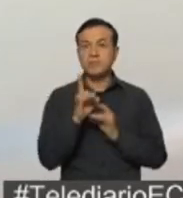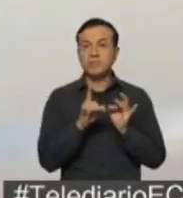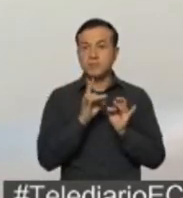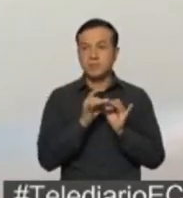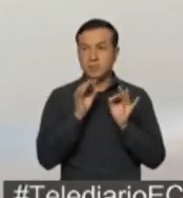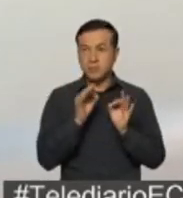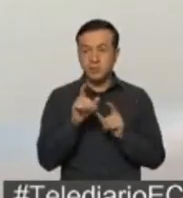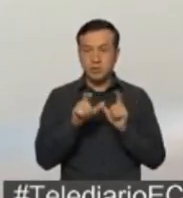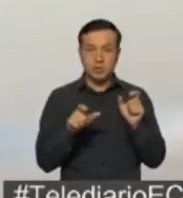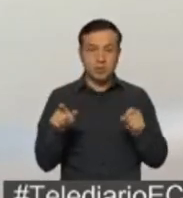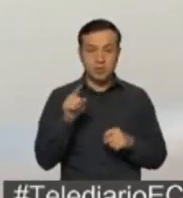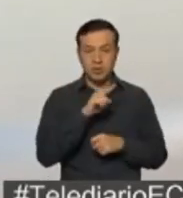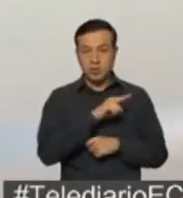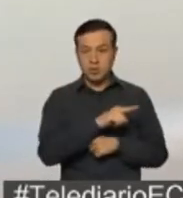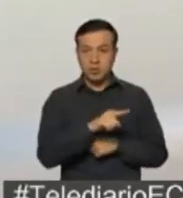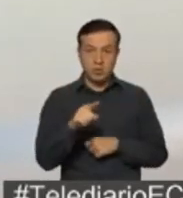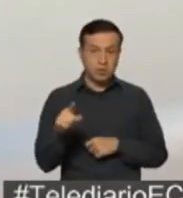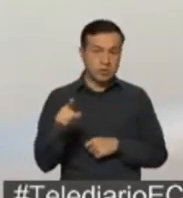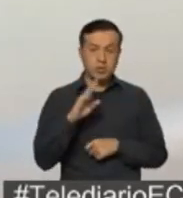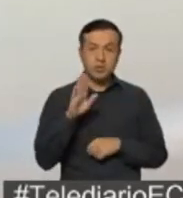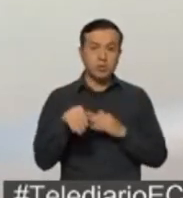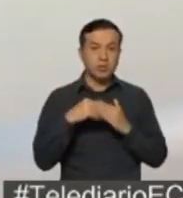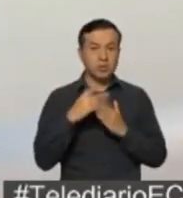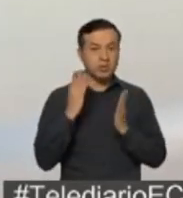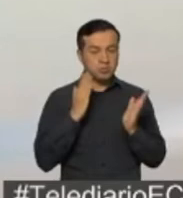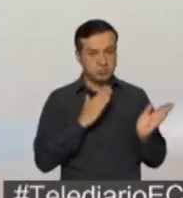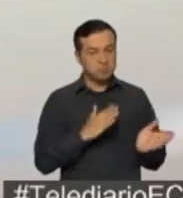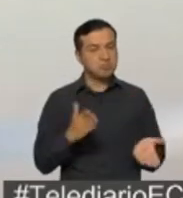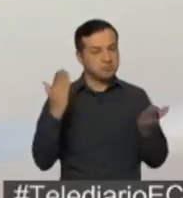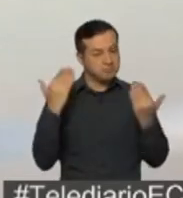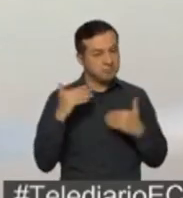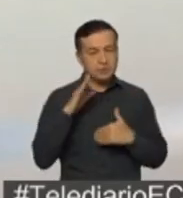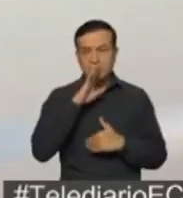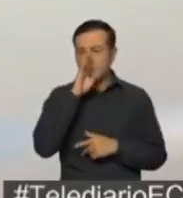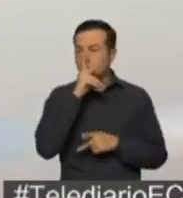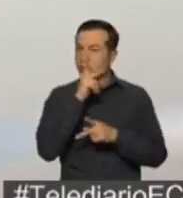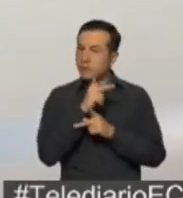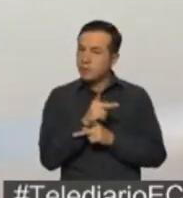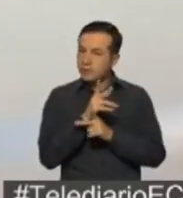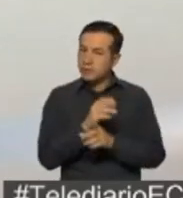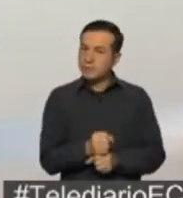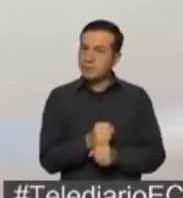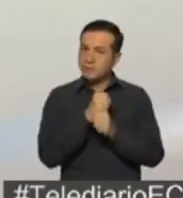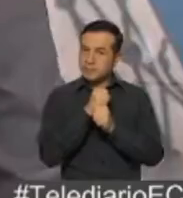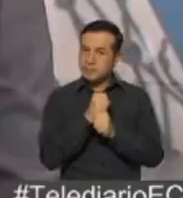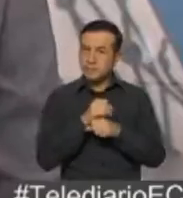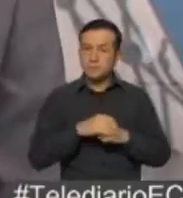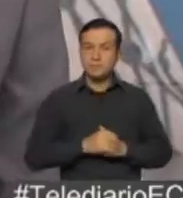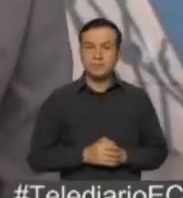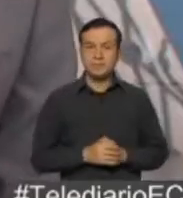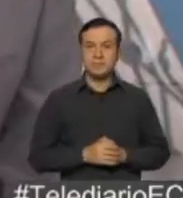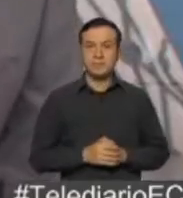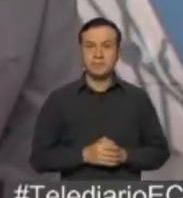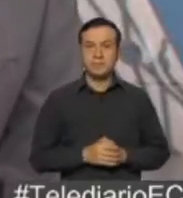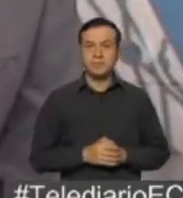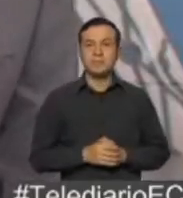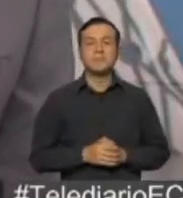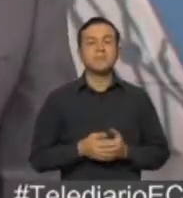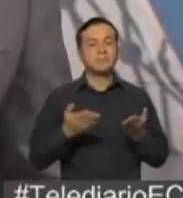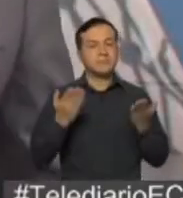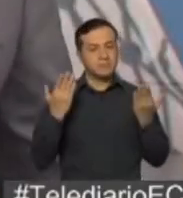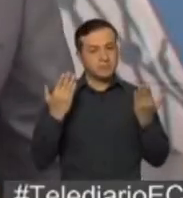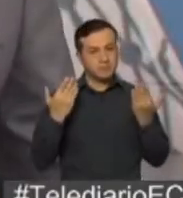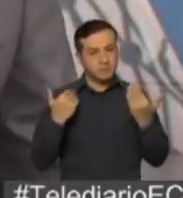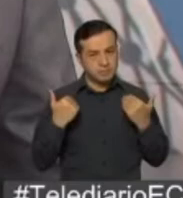que quienes damos las frecuencias tengan todo en orden, ¿no? Porque siempre precautelamos la seguridad de los ciudadanos. Bueno, también habíamos